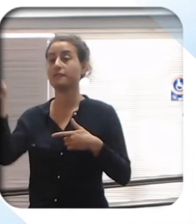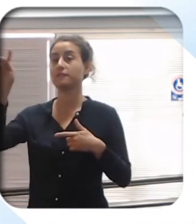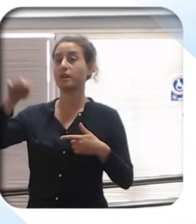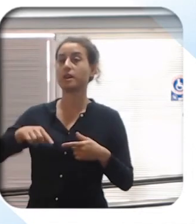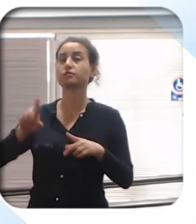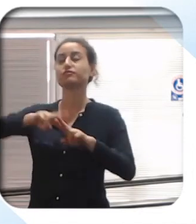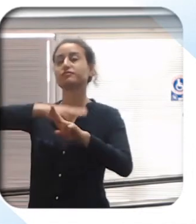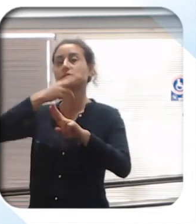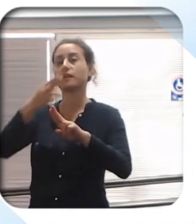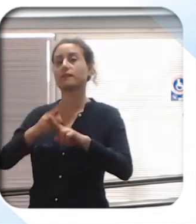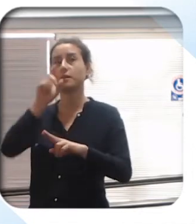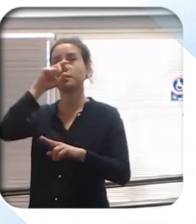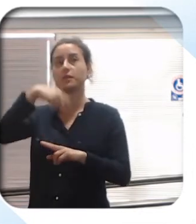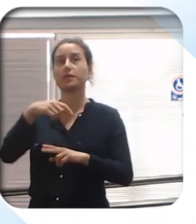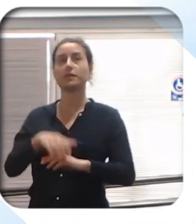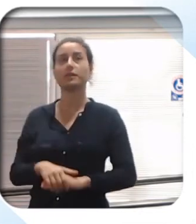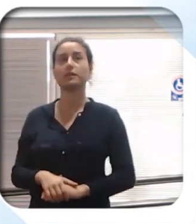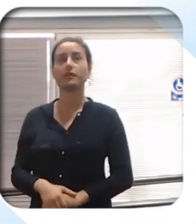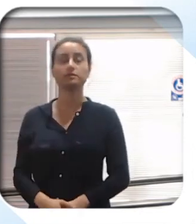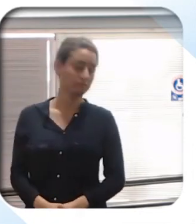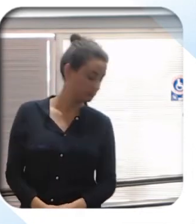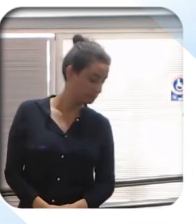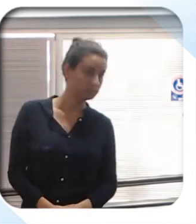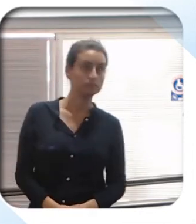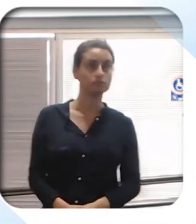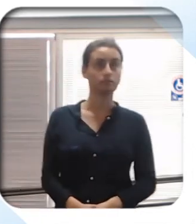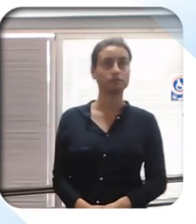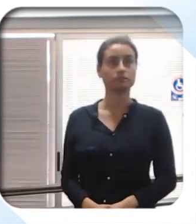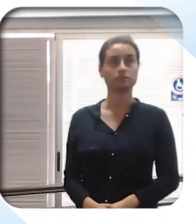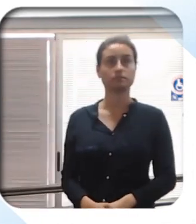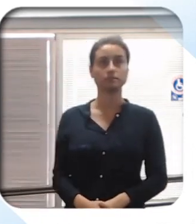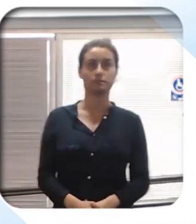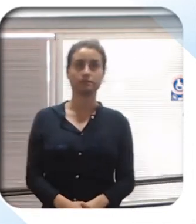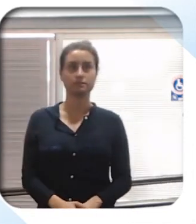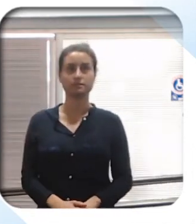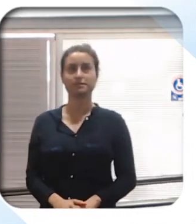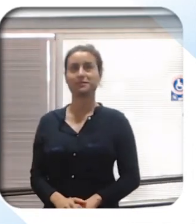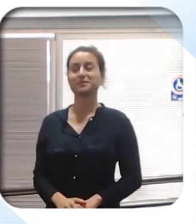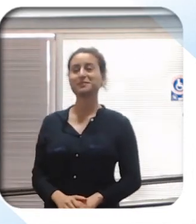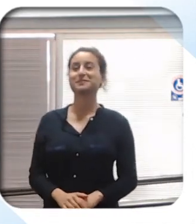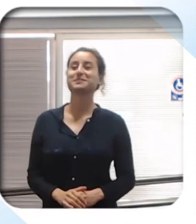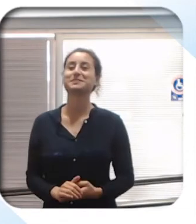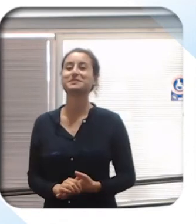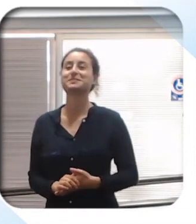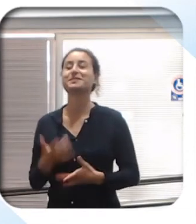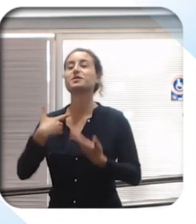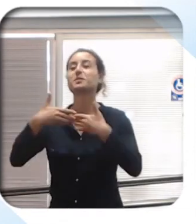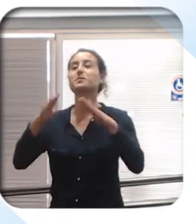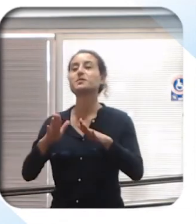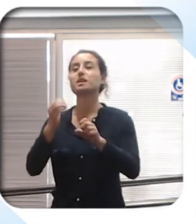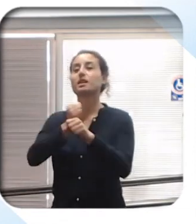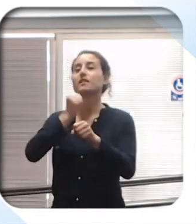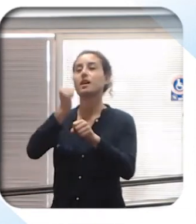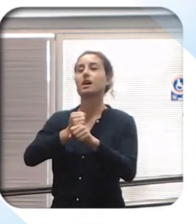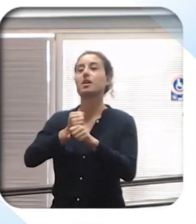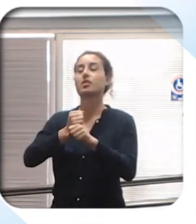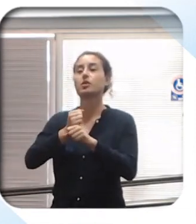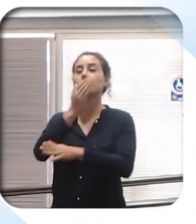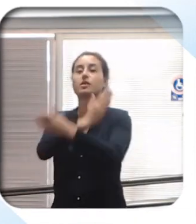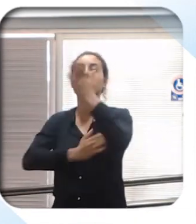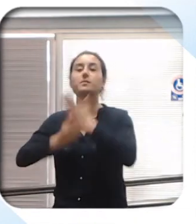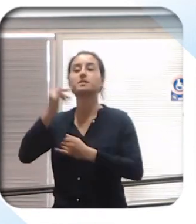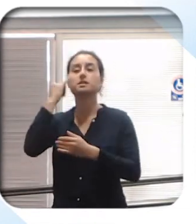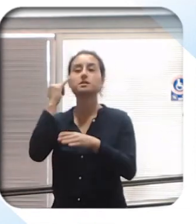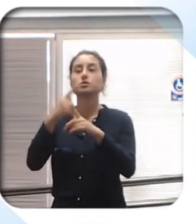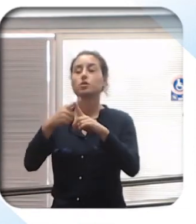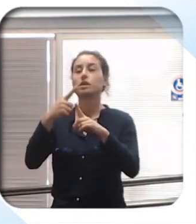venir nuevamente acá, a mi departamento, a compartir donde yo inicié trabajando en sexualidad y discapacidad hace muchos años,